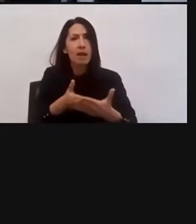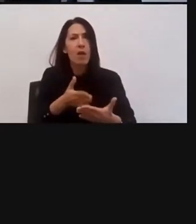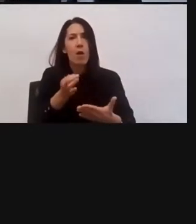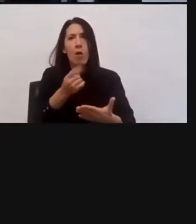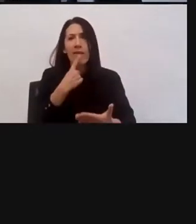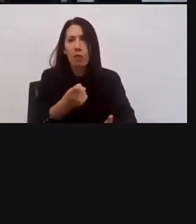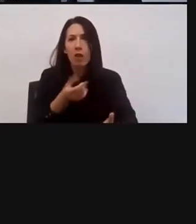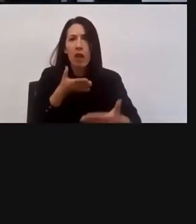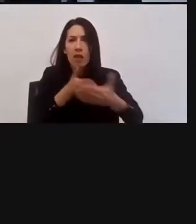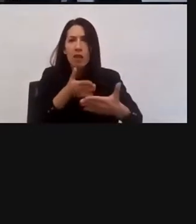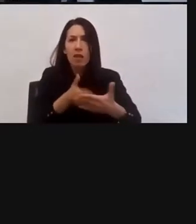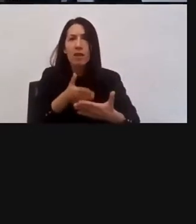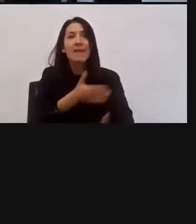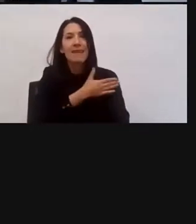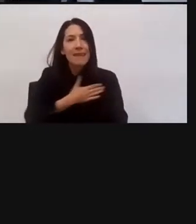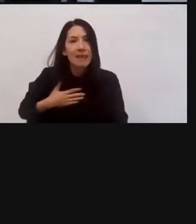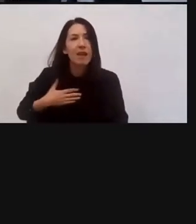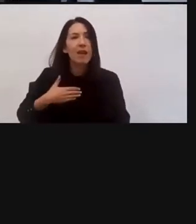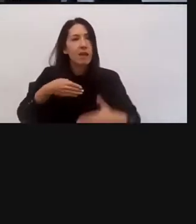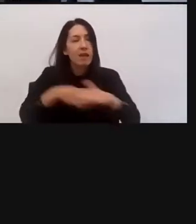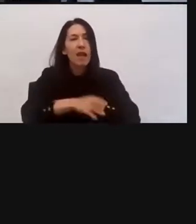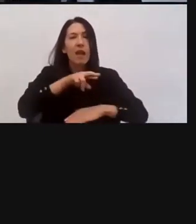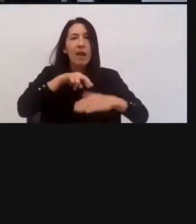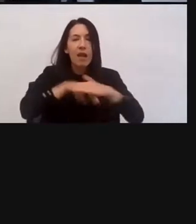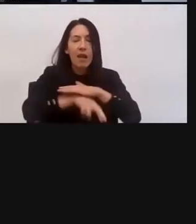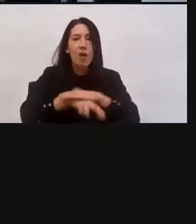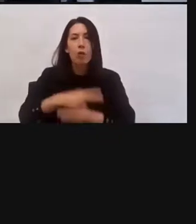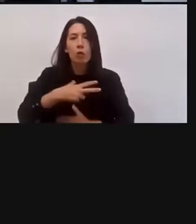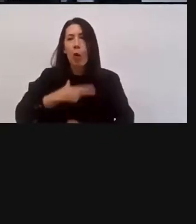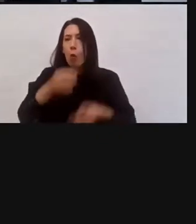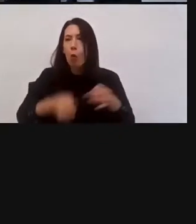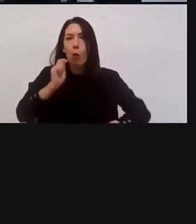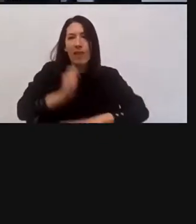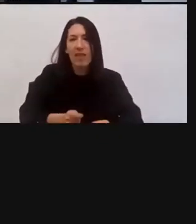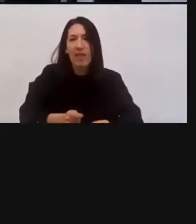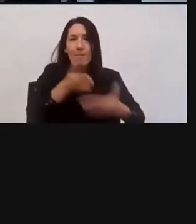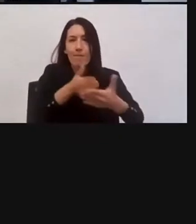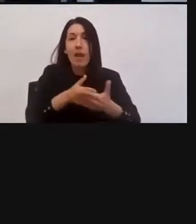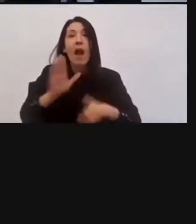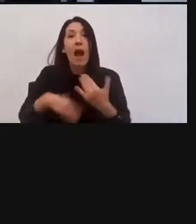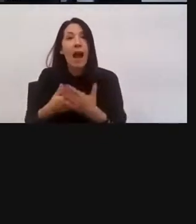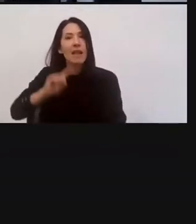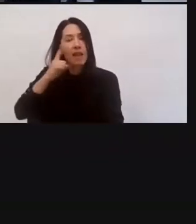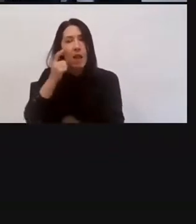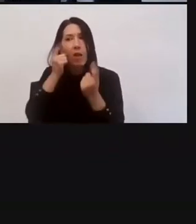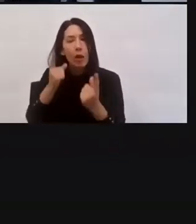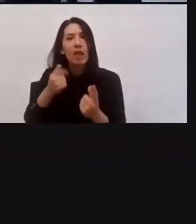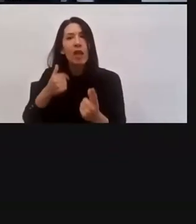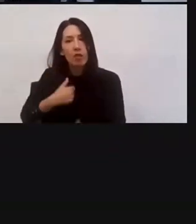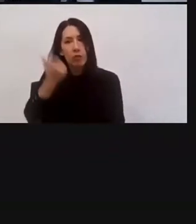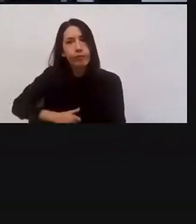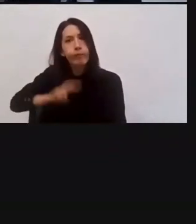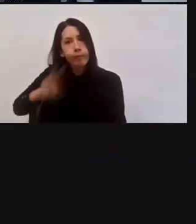dificultades para acceder a mecanismos legales y judiciales, o incluso a veces para detectar que están siendo víctimas de este tipo de